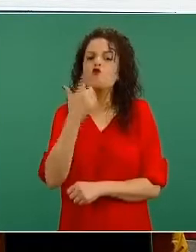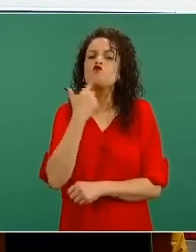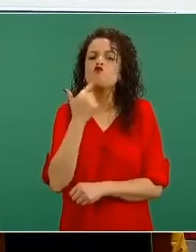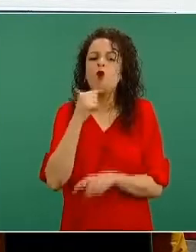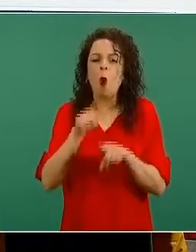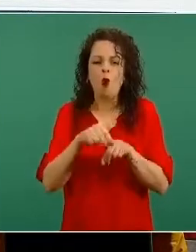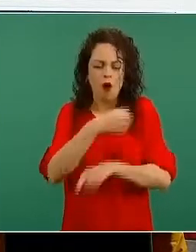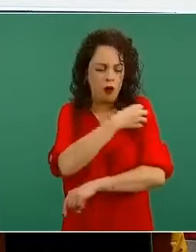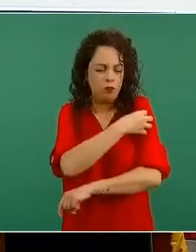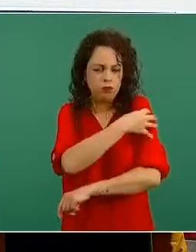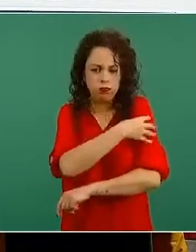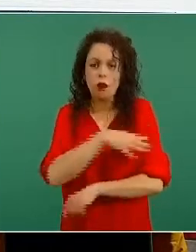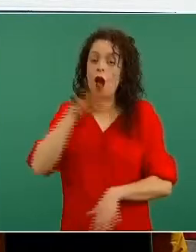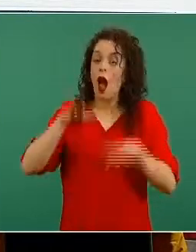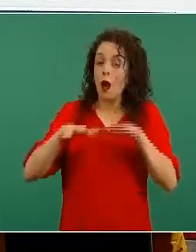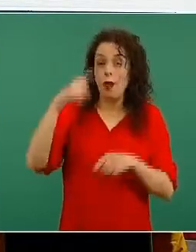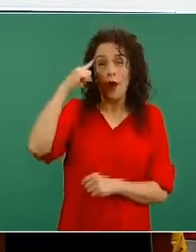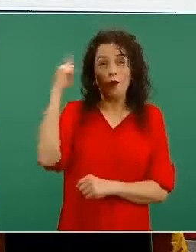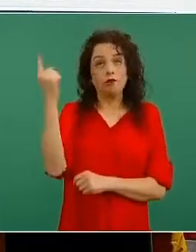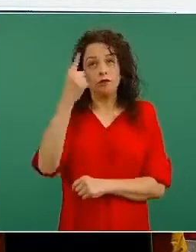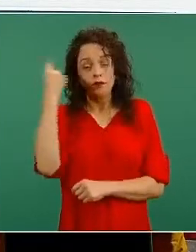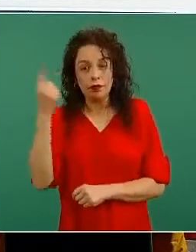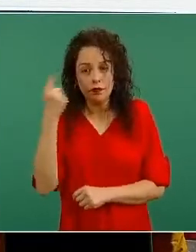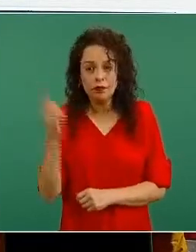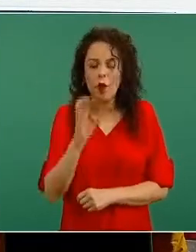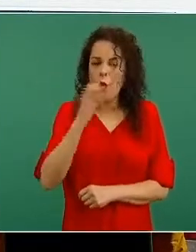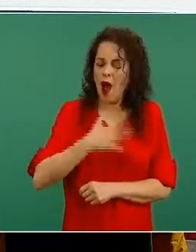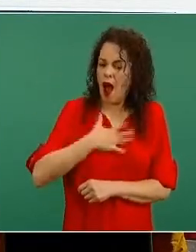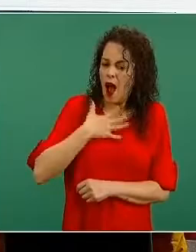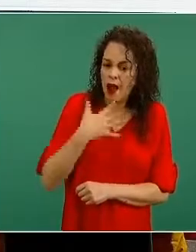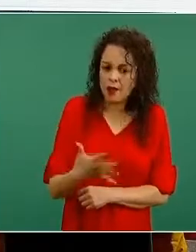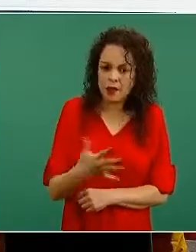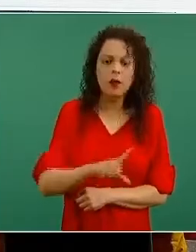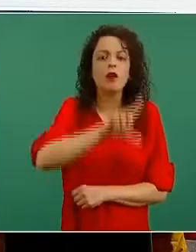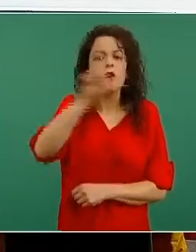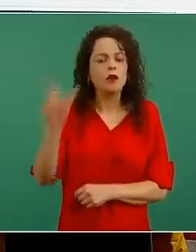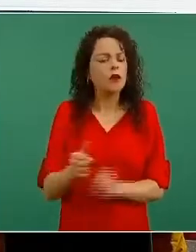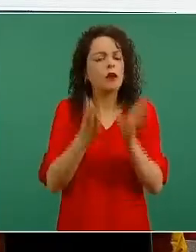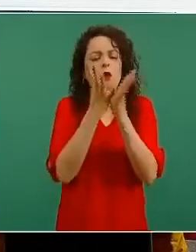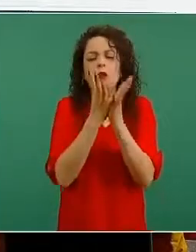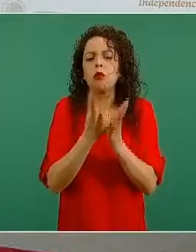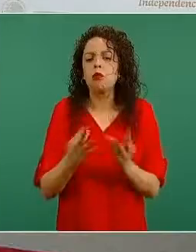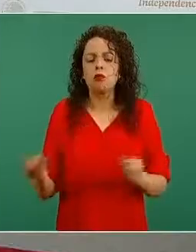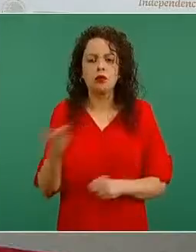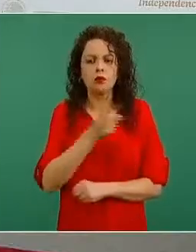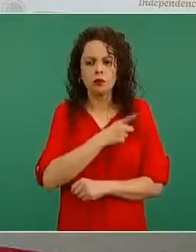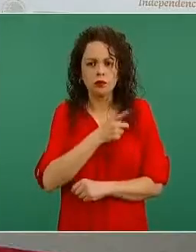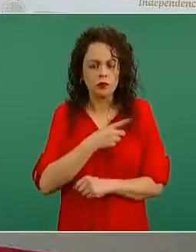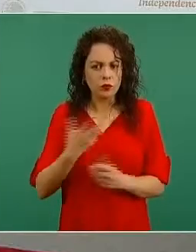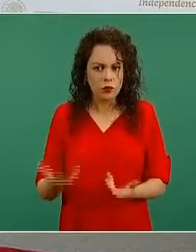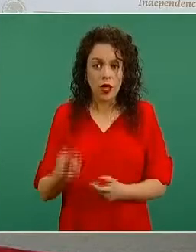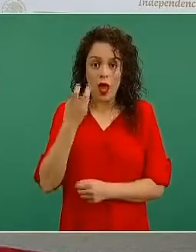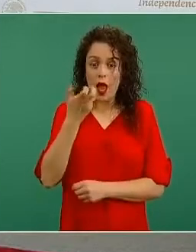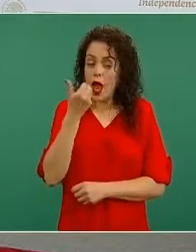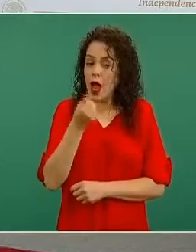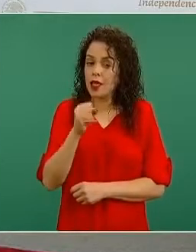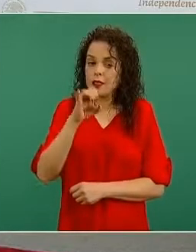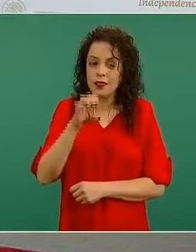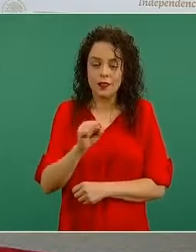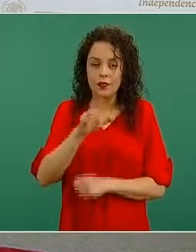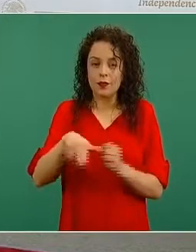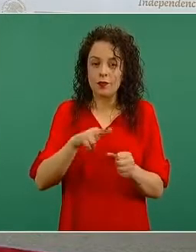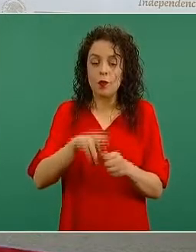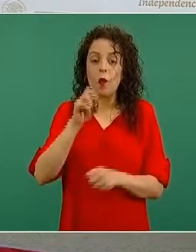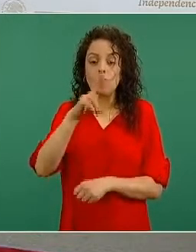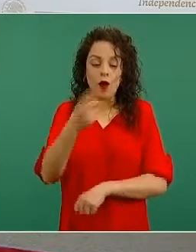inyección, quizá mareo, quizá náusea, que se quitan de manera espontánea, son parte de la respuesta inicial a